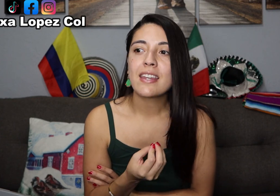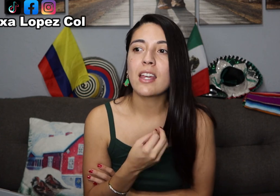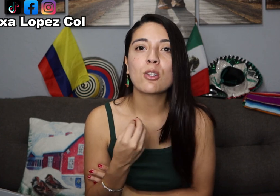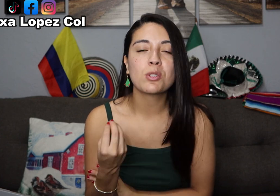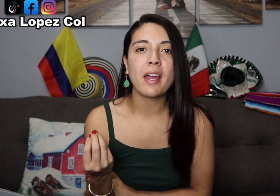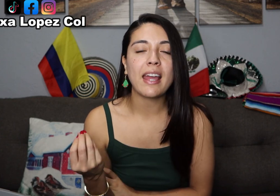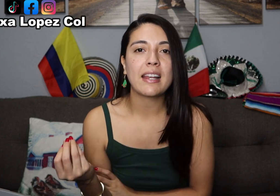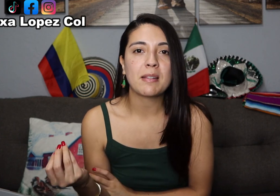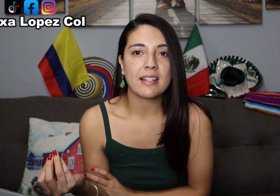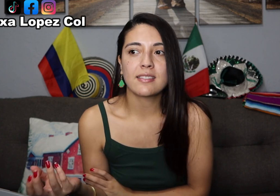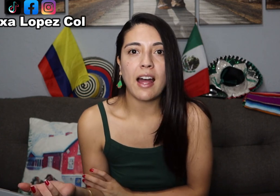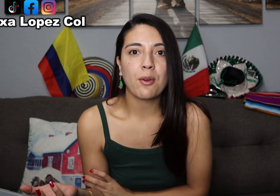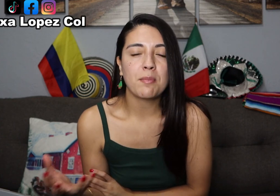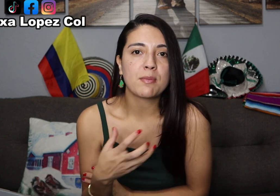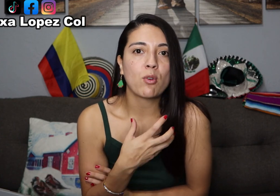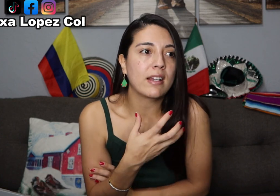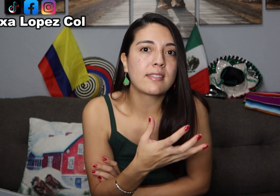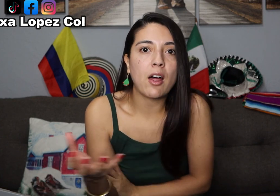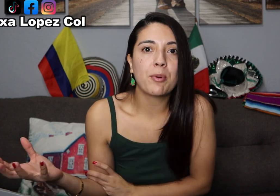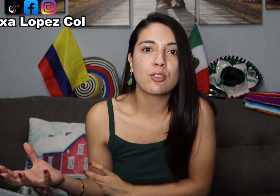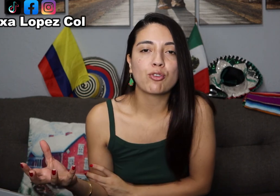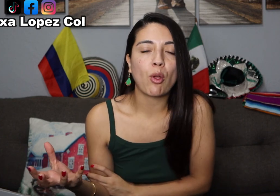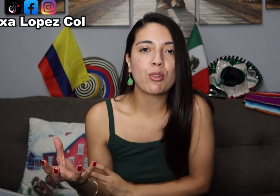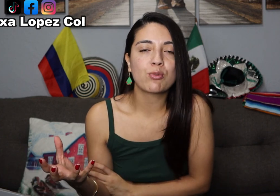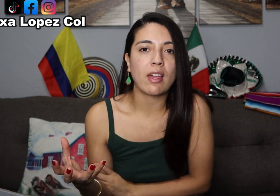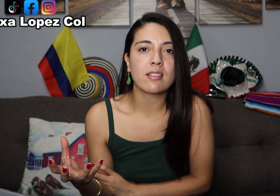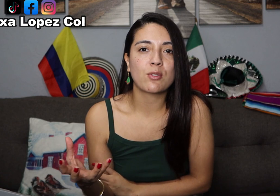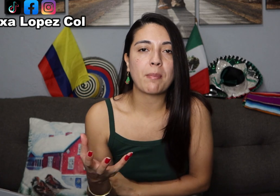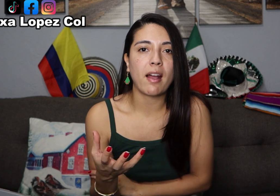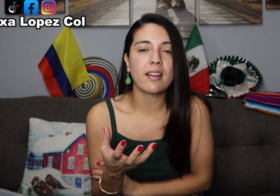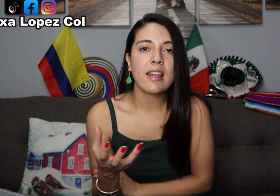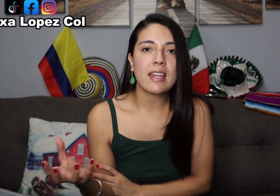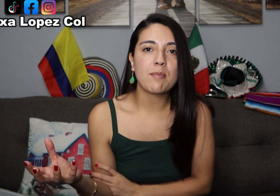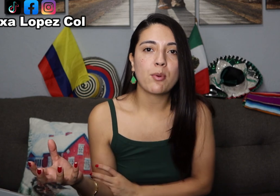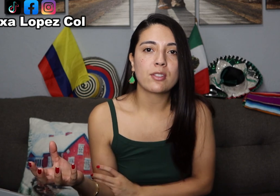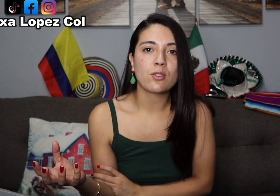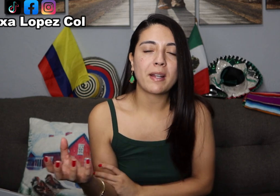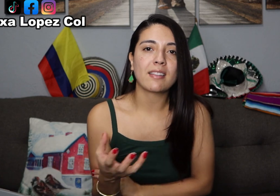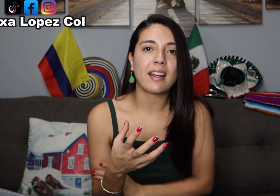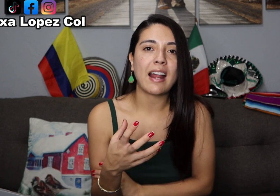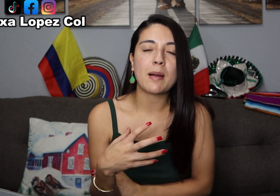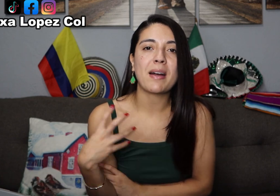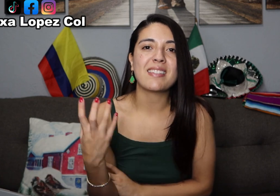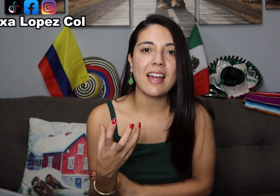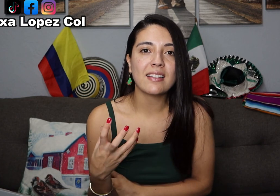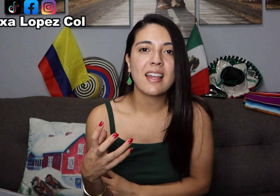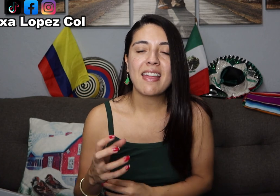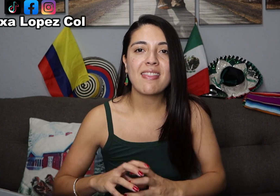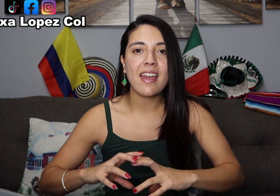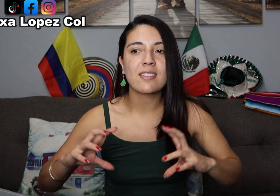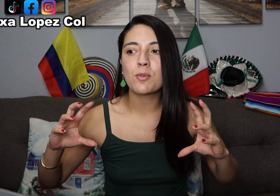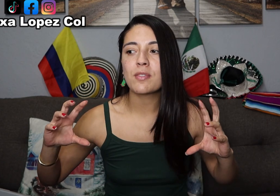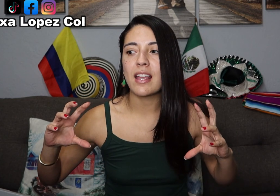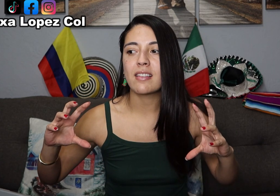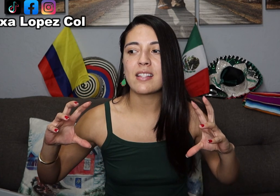corrupción, que inclusive el Estado, el mismo Estado, porque son todos ustedes los que pagan impuestos, van a tener la capacidad